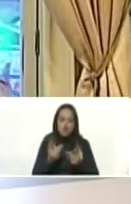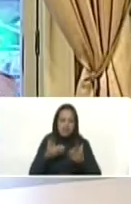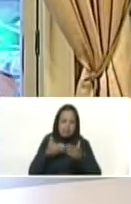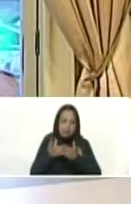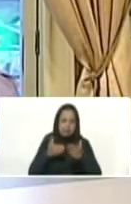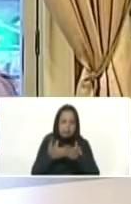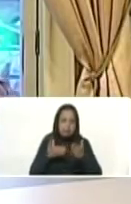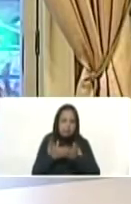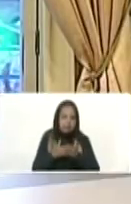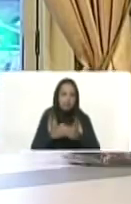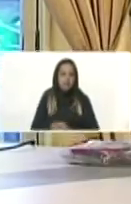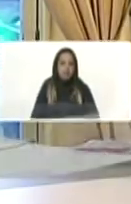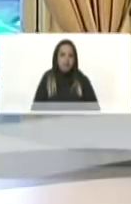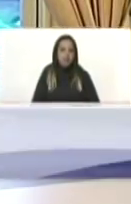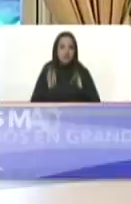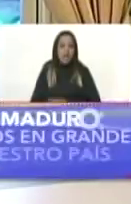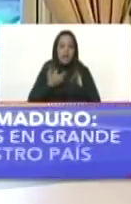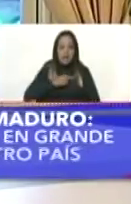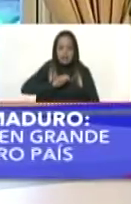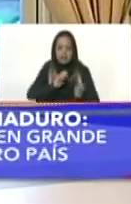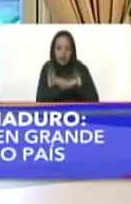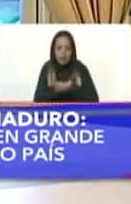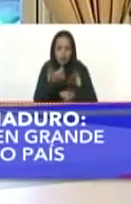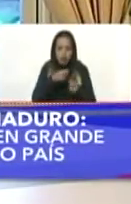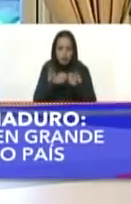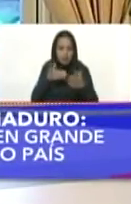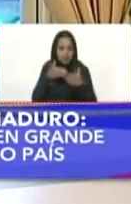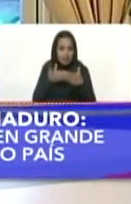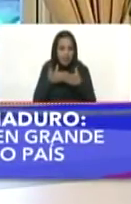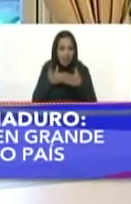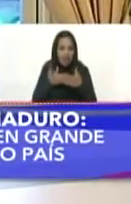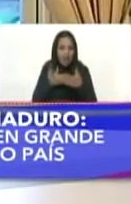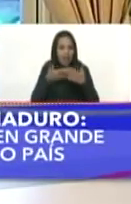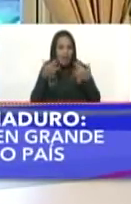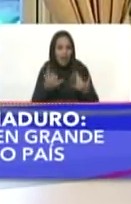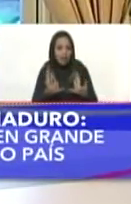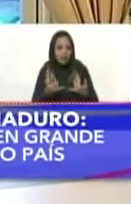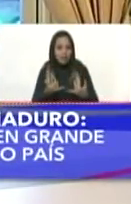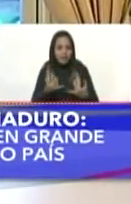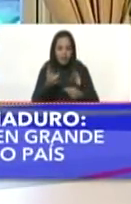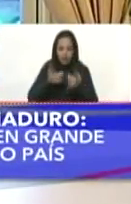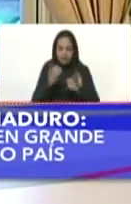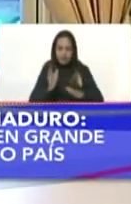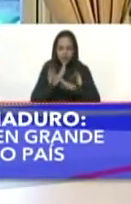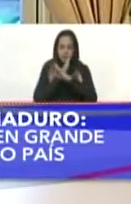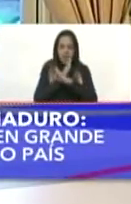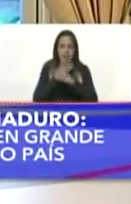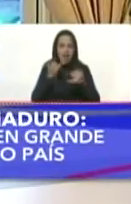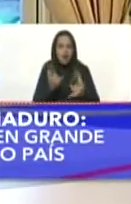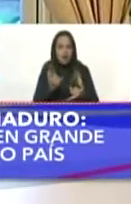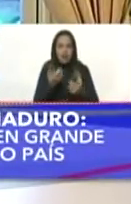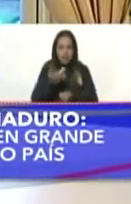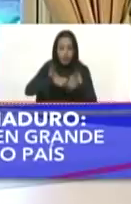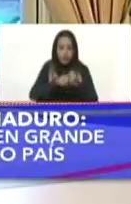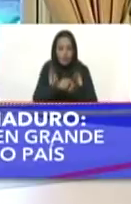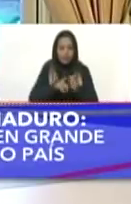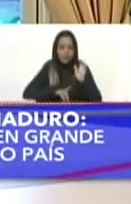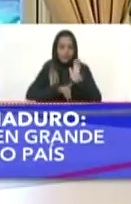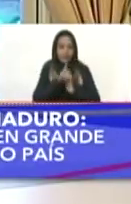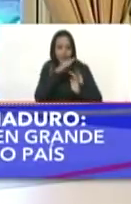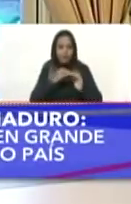de la economía de resistencia, de la economía antibloqueo a la economía del crecimiento, a la economía